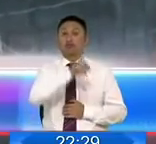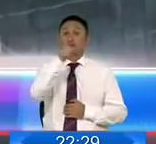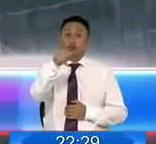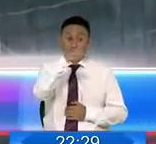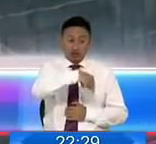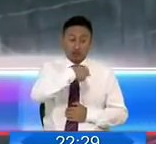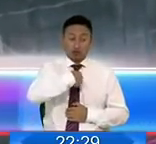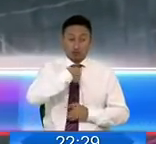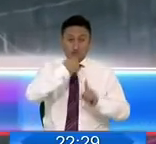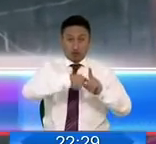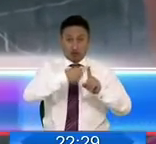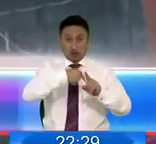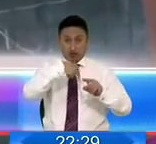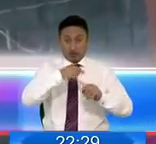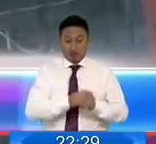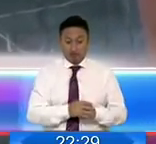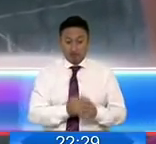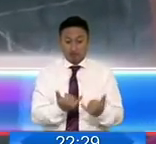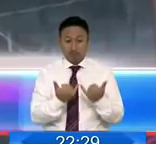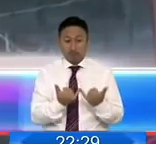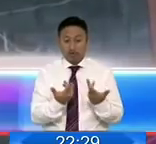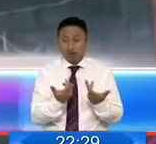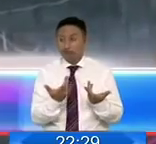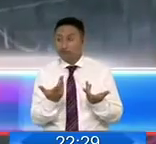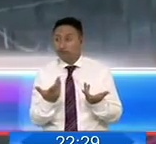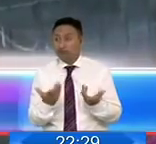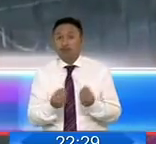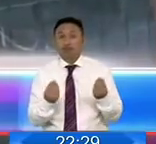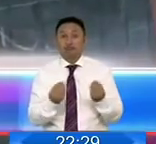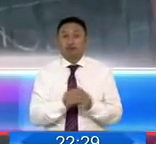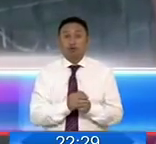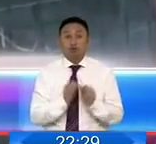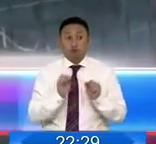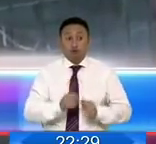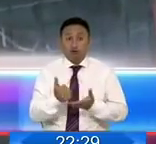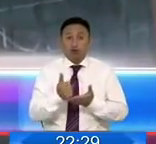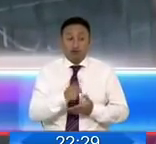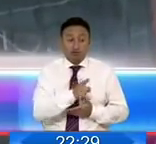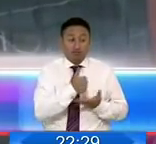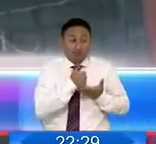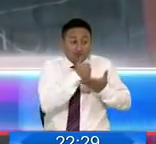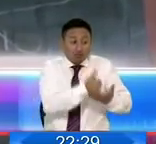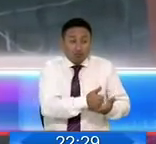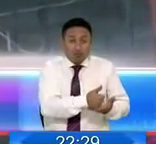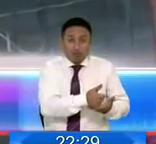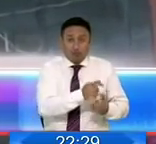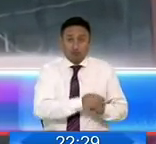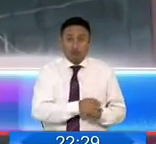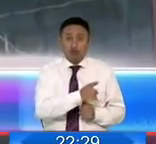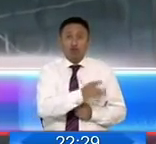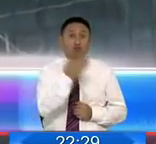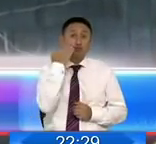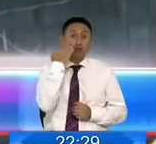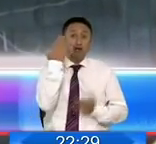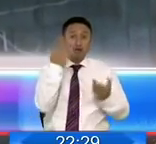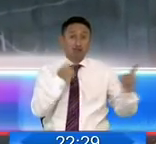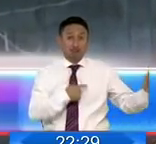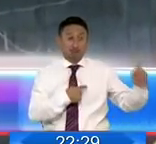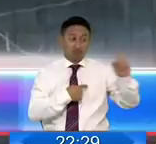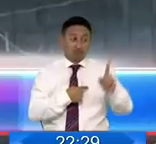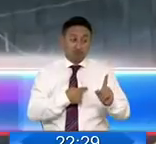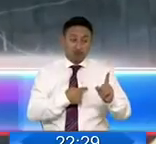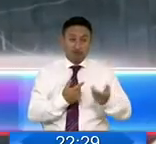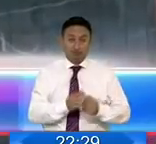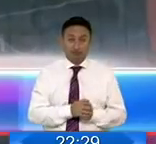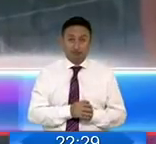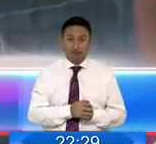aquí. Entonces estamos buscando los medios y las formas cómo ayudarle a este muchacho, porque la mamá viene en camino. Y también,